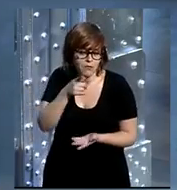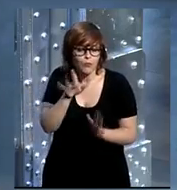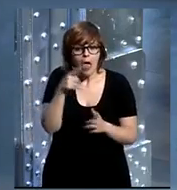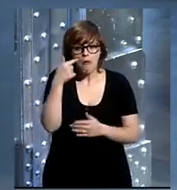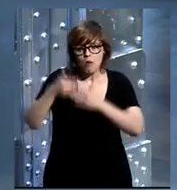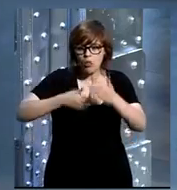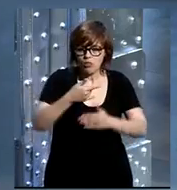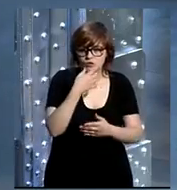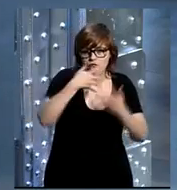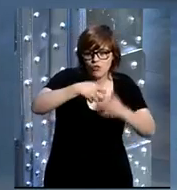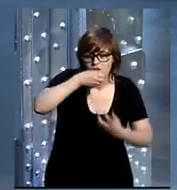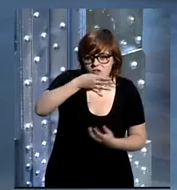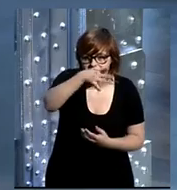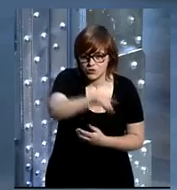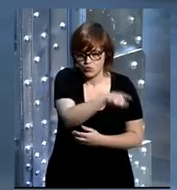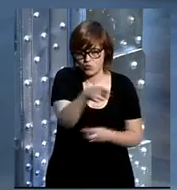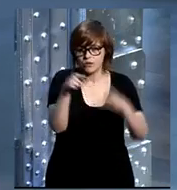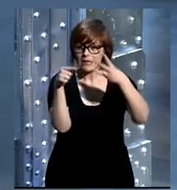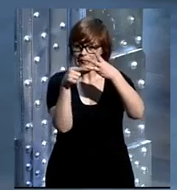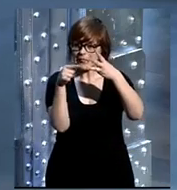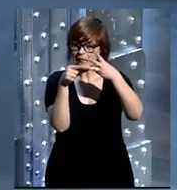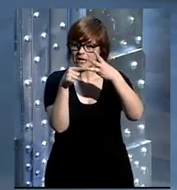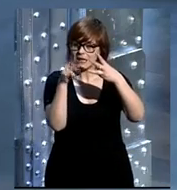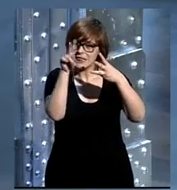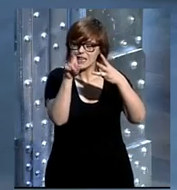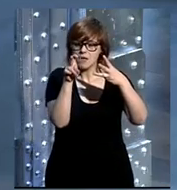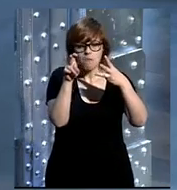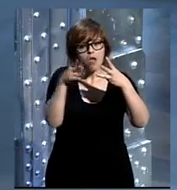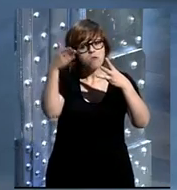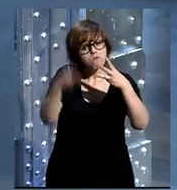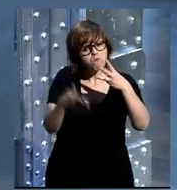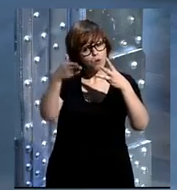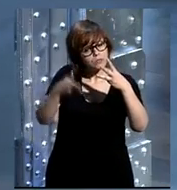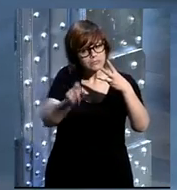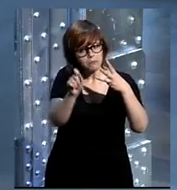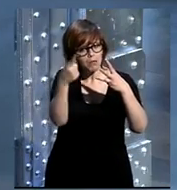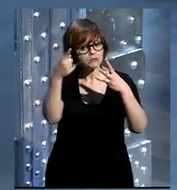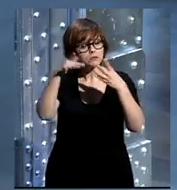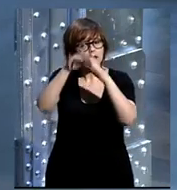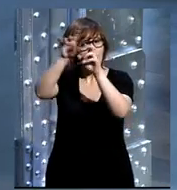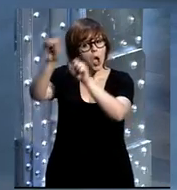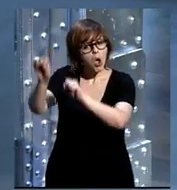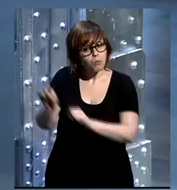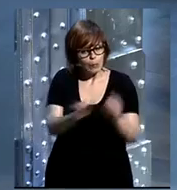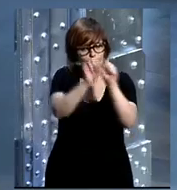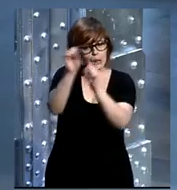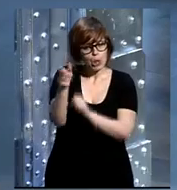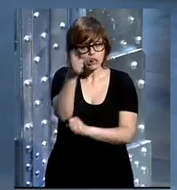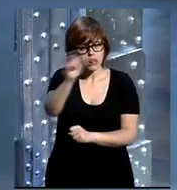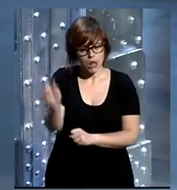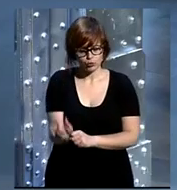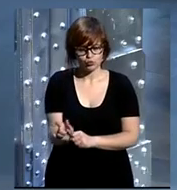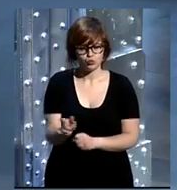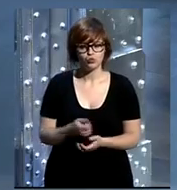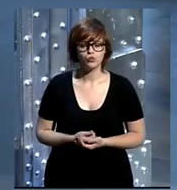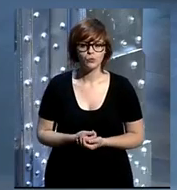ocupa más en relación al tema que estamos tratando, que es el de la protección de datos. Y en relación al tema de la protección